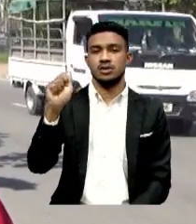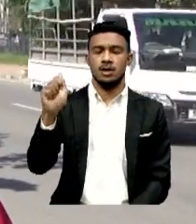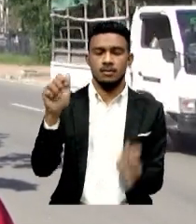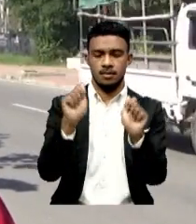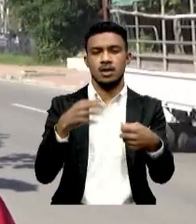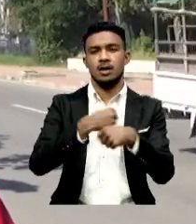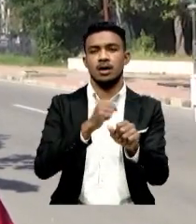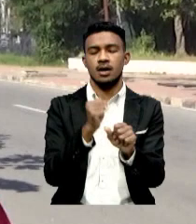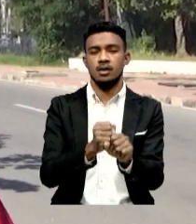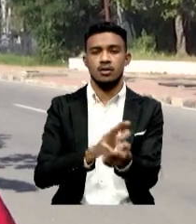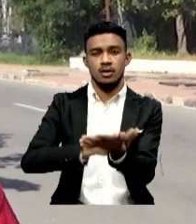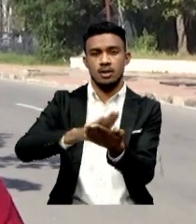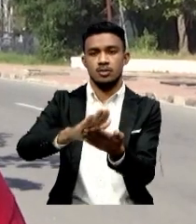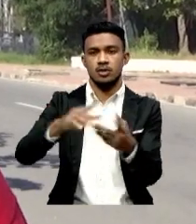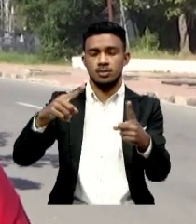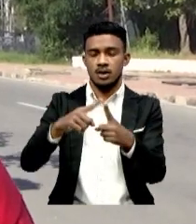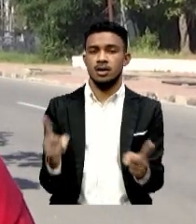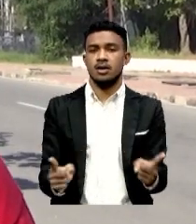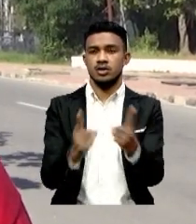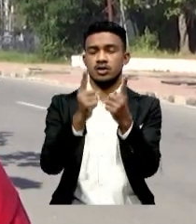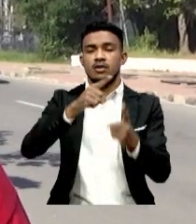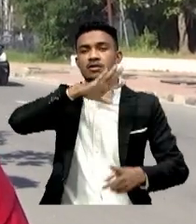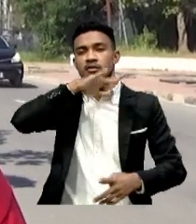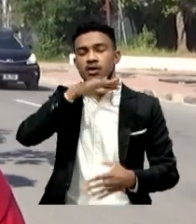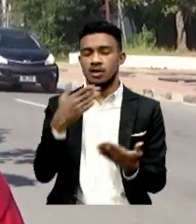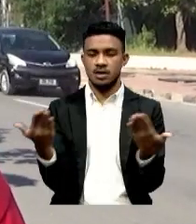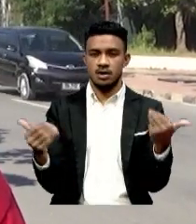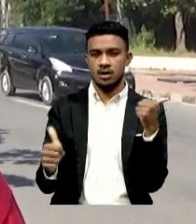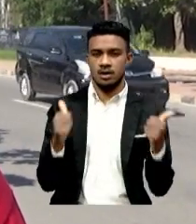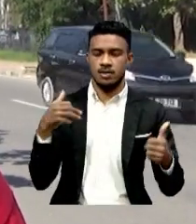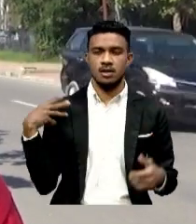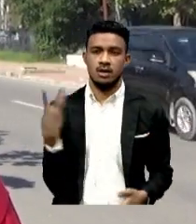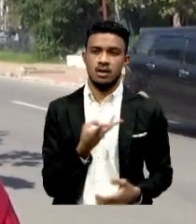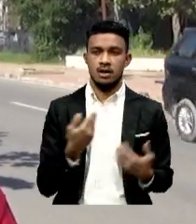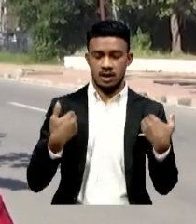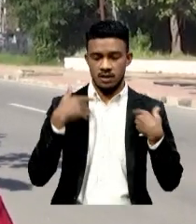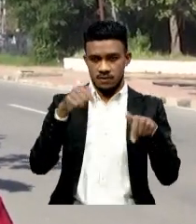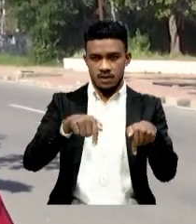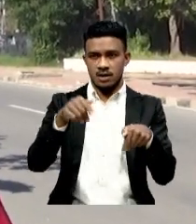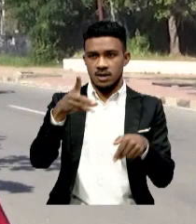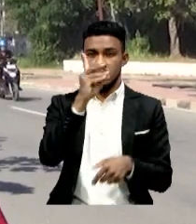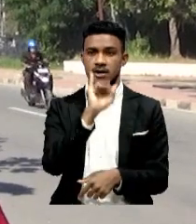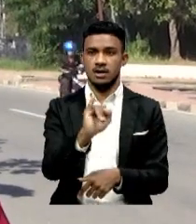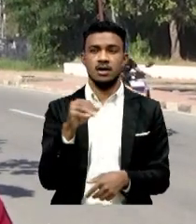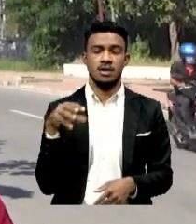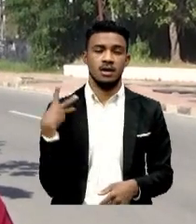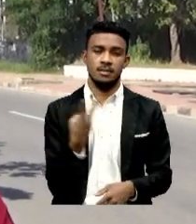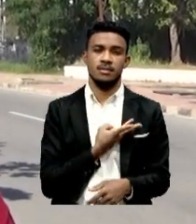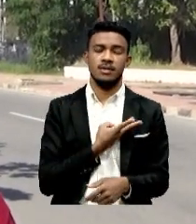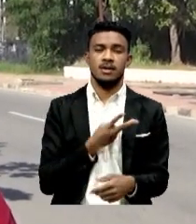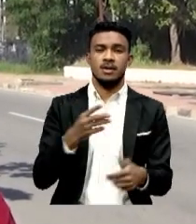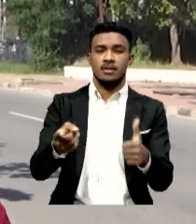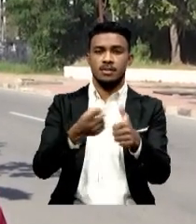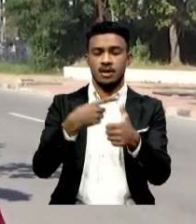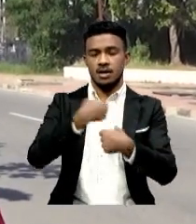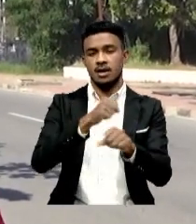limpeza liu-liu kombate ba lisu plastik nih bema kia. Iya, sudah didili. Tamane ma koin ami permeru ves halo kono bai deni